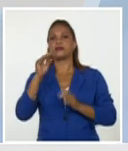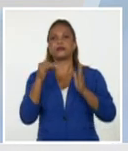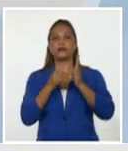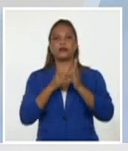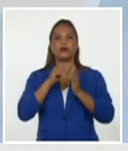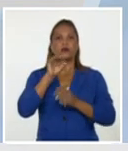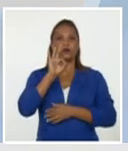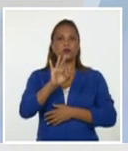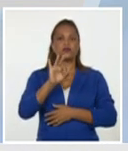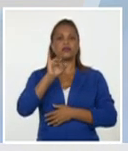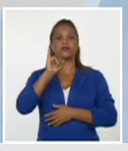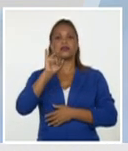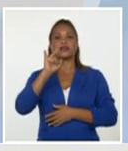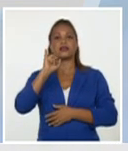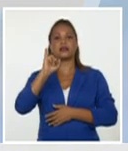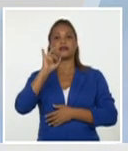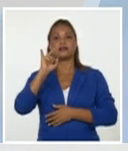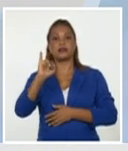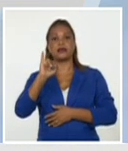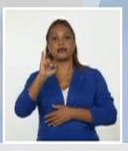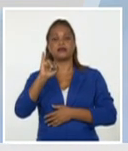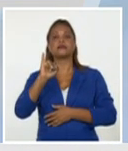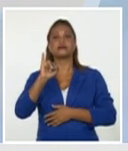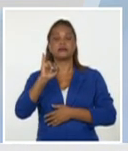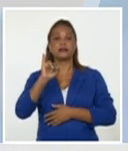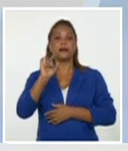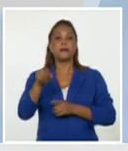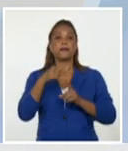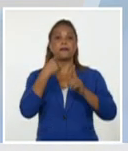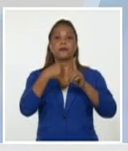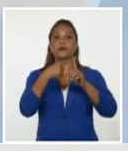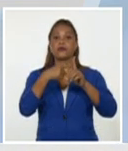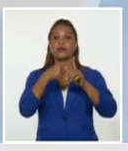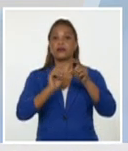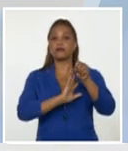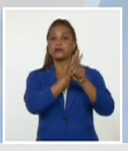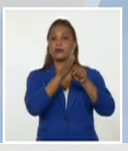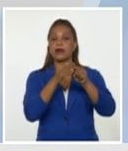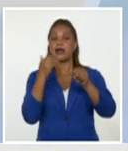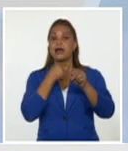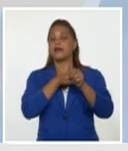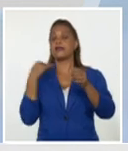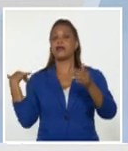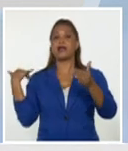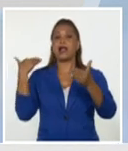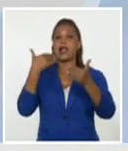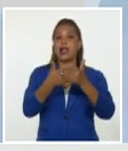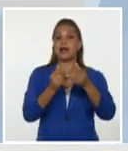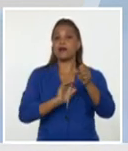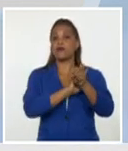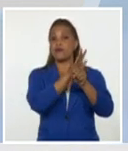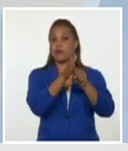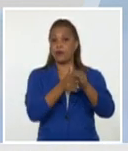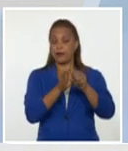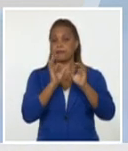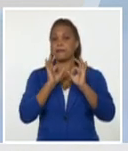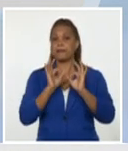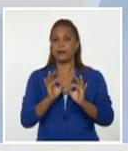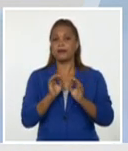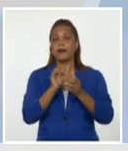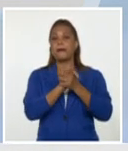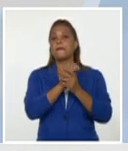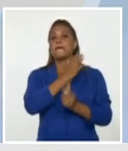113.876 pacientes diagnosticados con COVID desde el inicio de la transmisión, marzo del